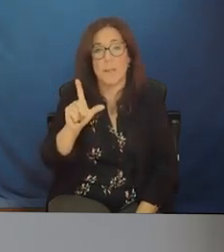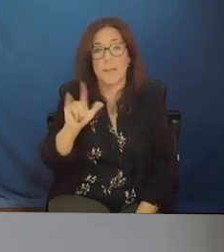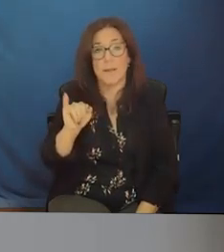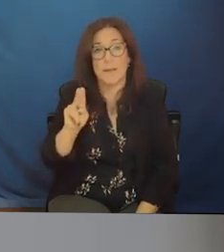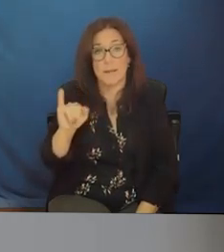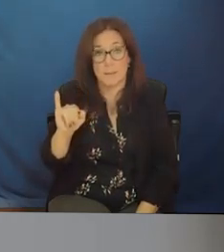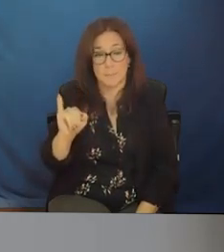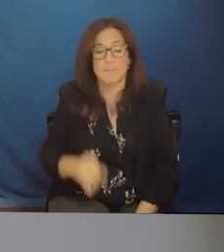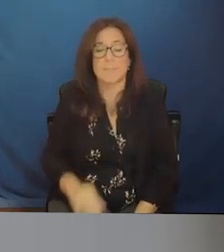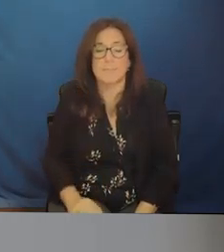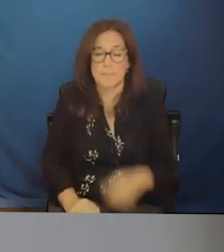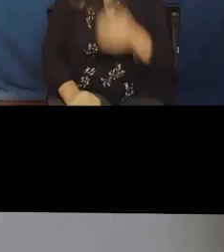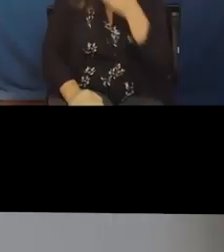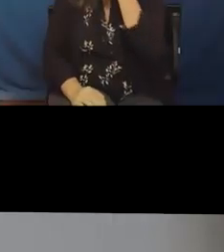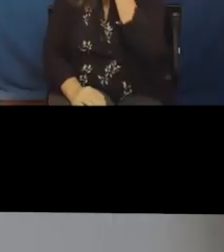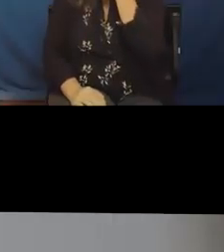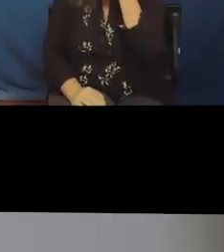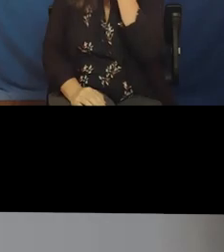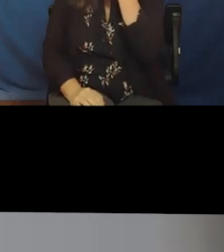que hable sobre esto